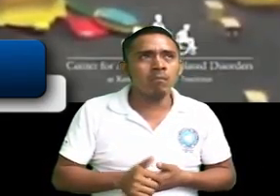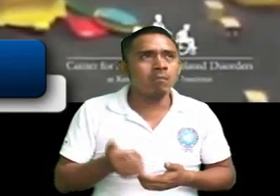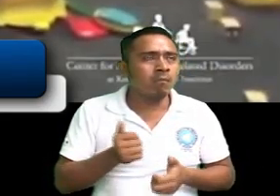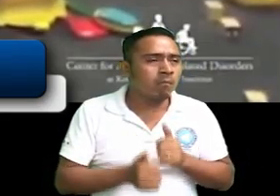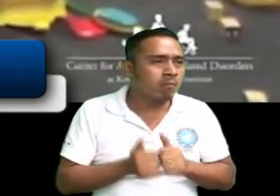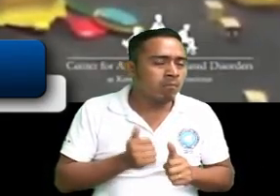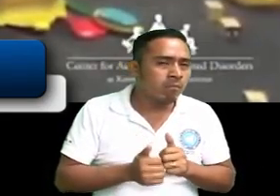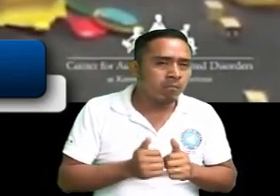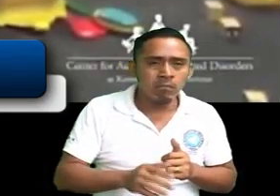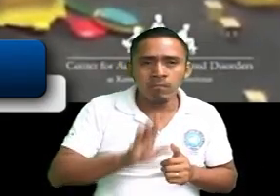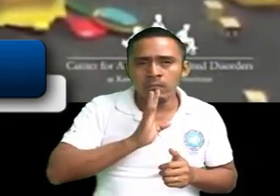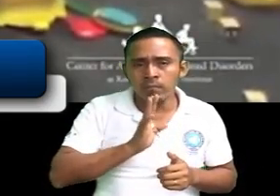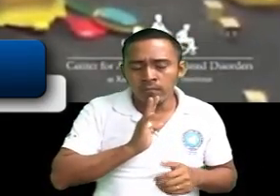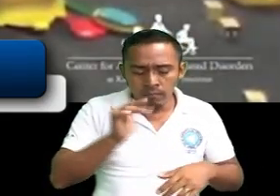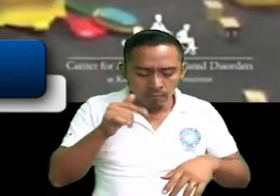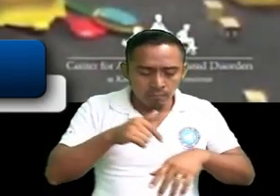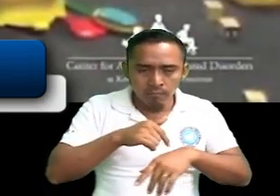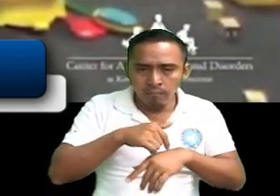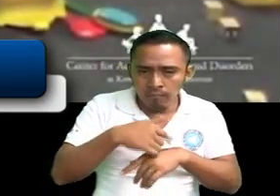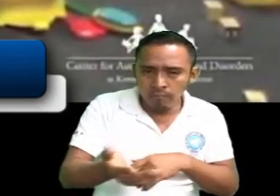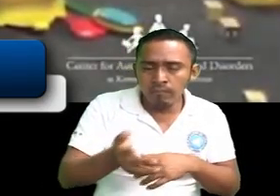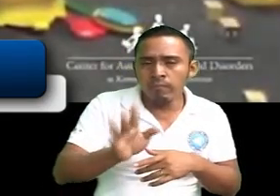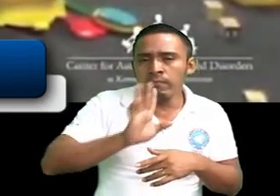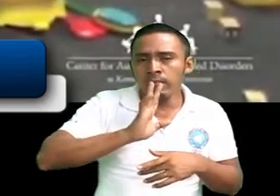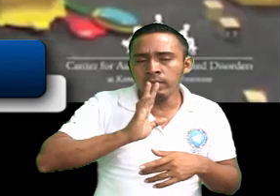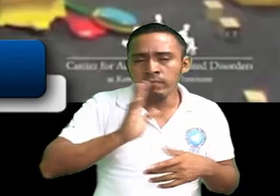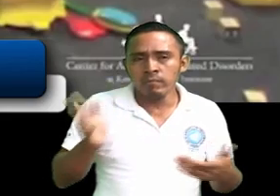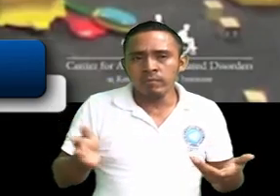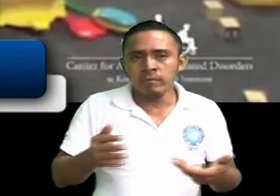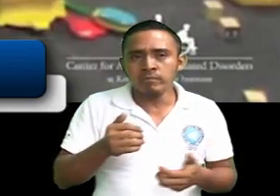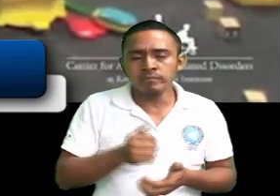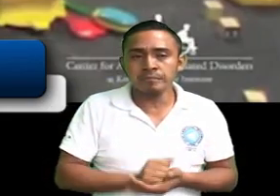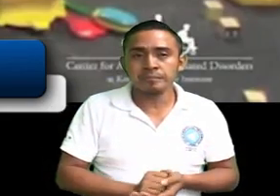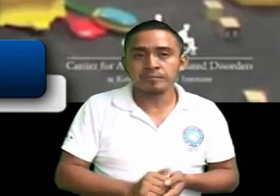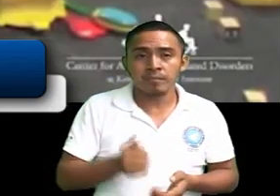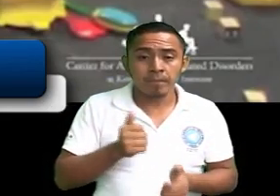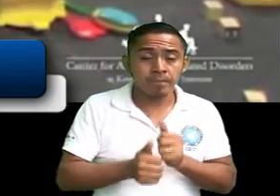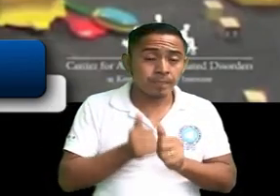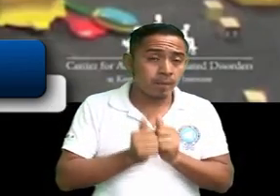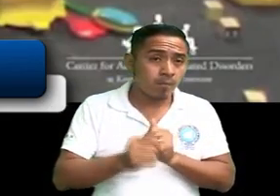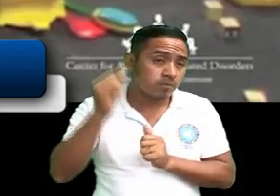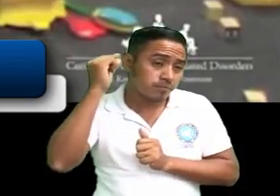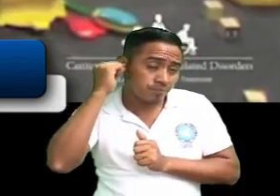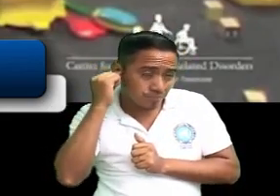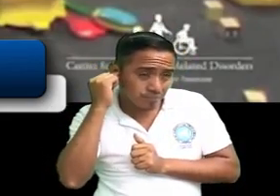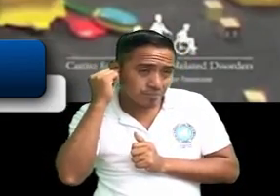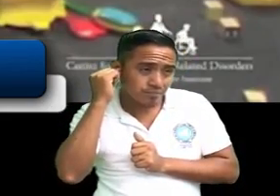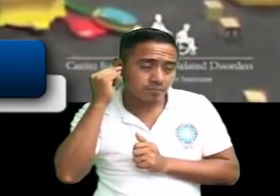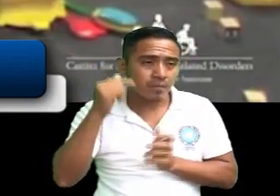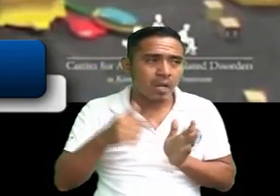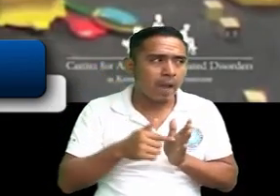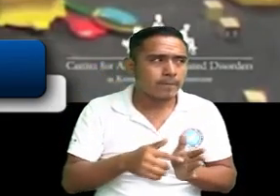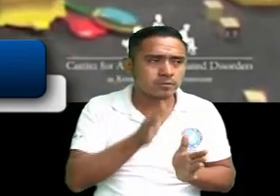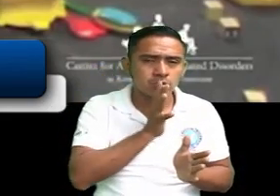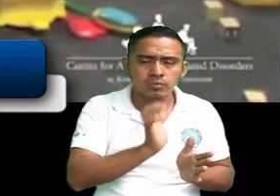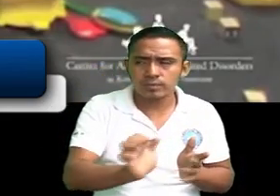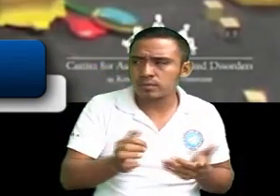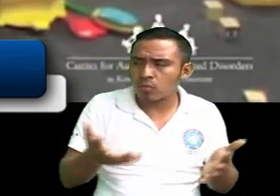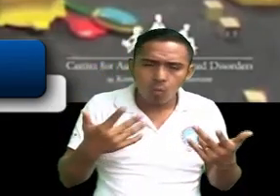lenguaje y la voz son dos cosas fundamentales que van de la mano, los uh-huh. dos ellas. Ya, ahora también